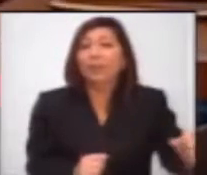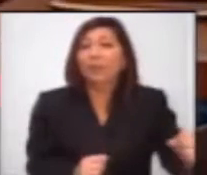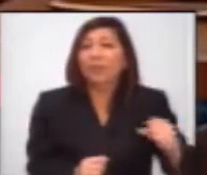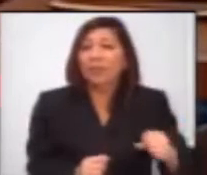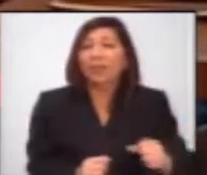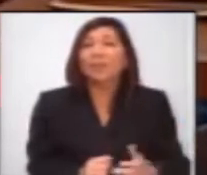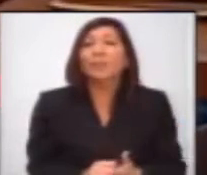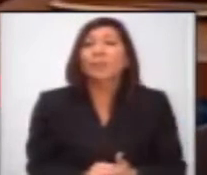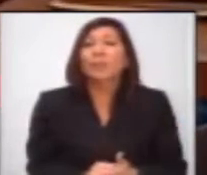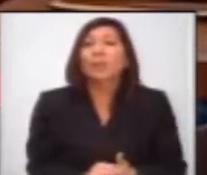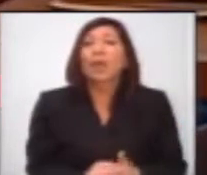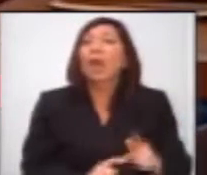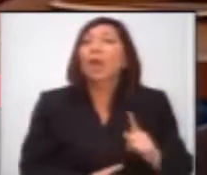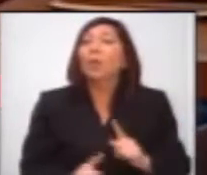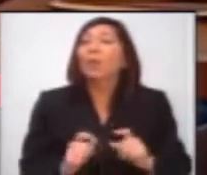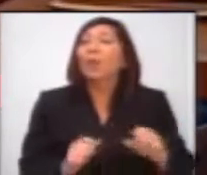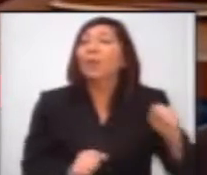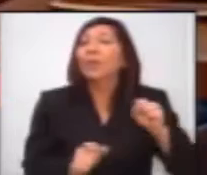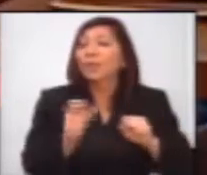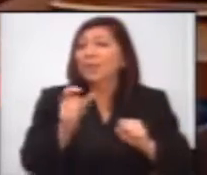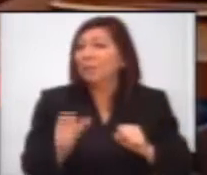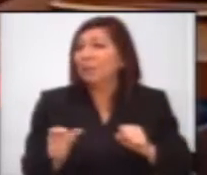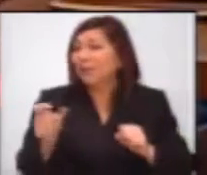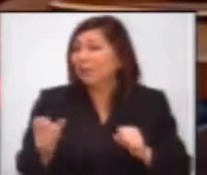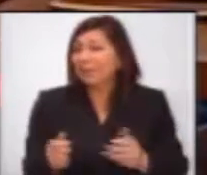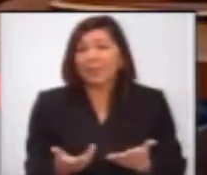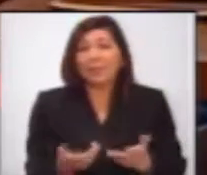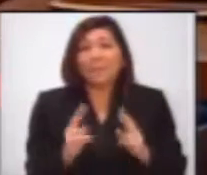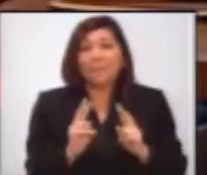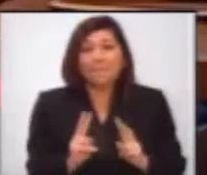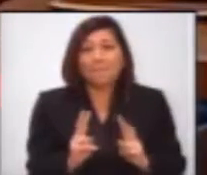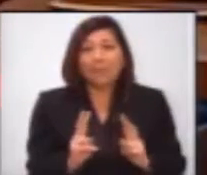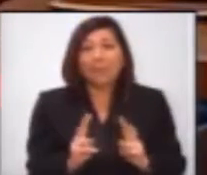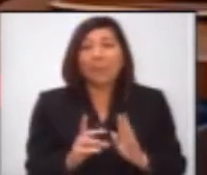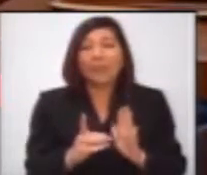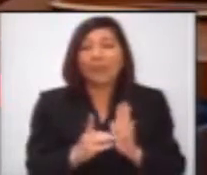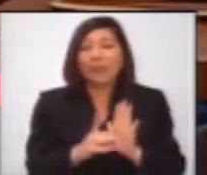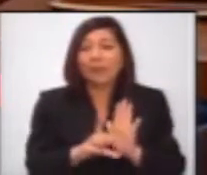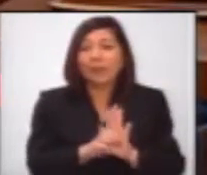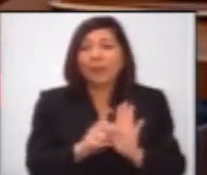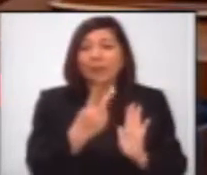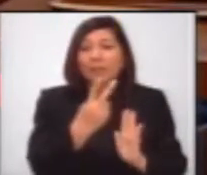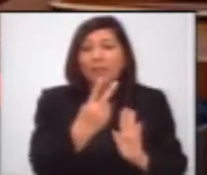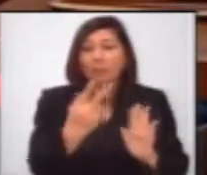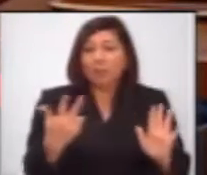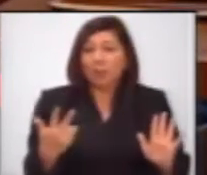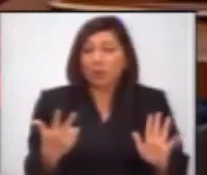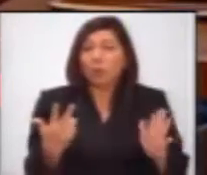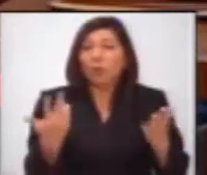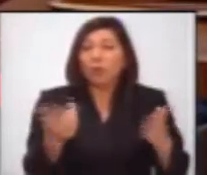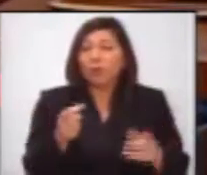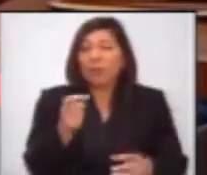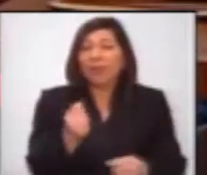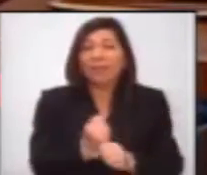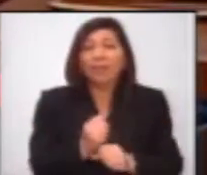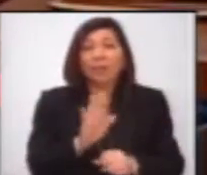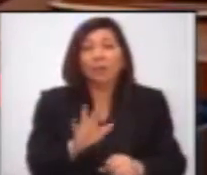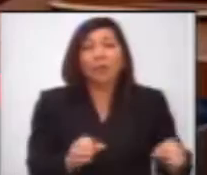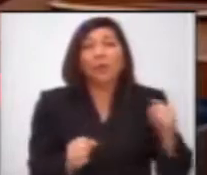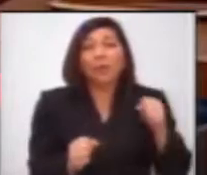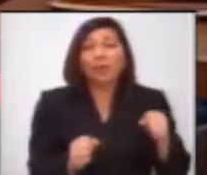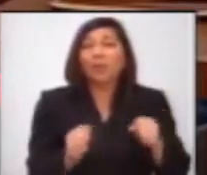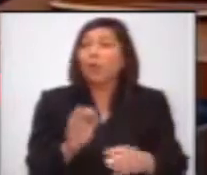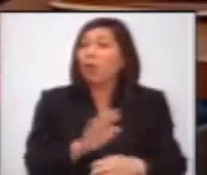derechos, algunos derechos a los trabajadores, versus el decreto legislativo 728, donde los trabajadores tienen